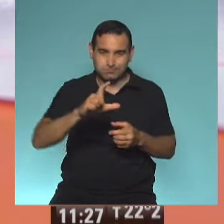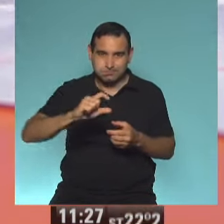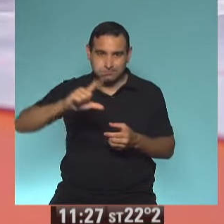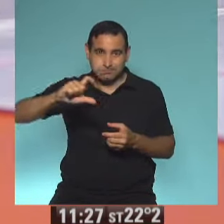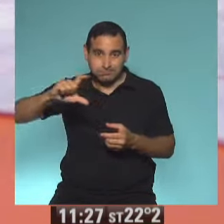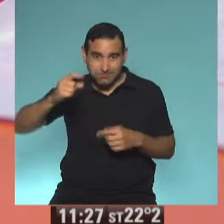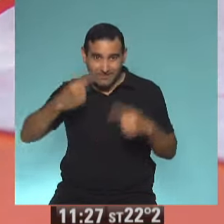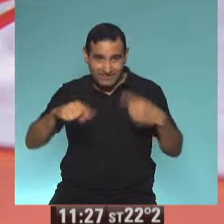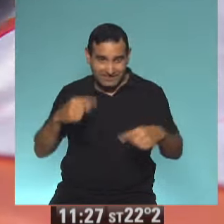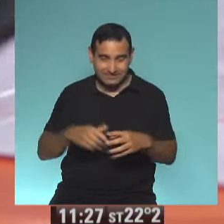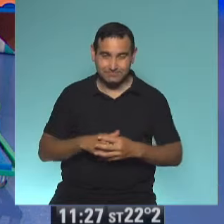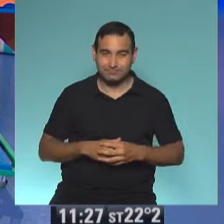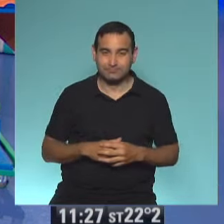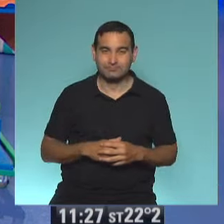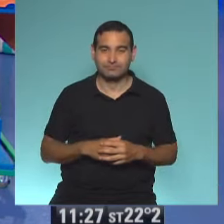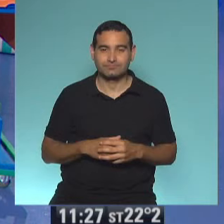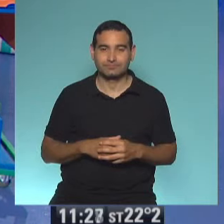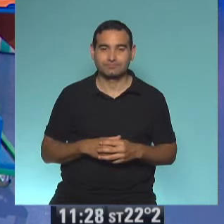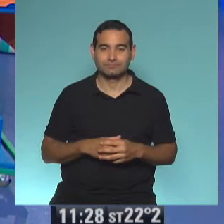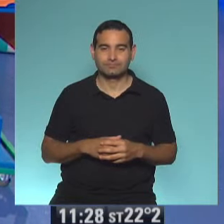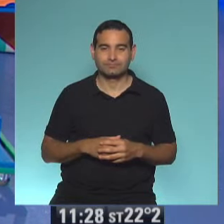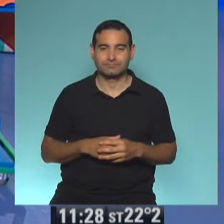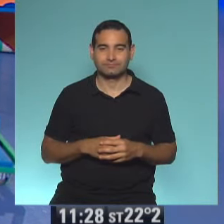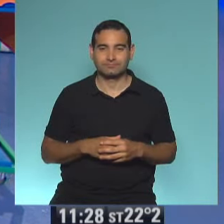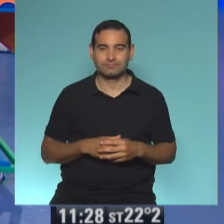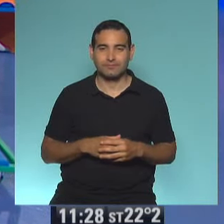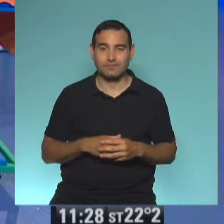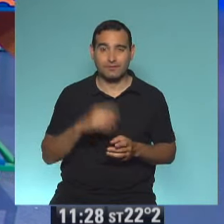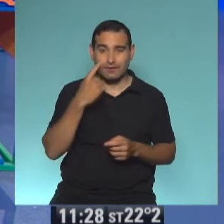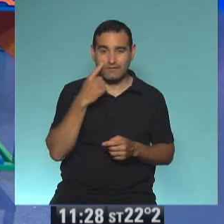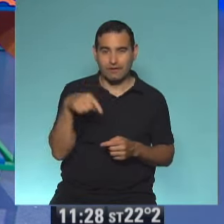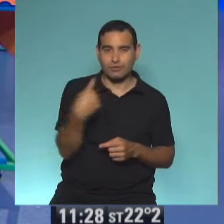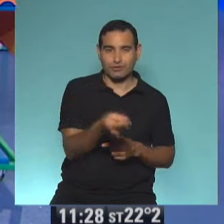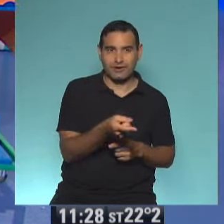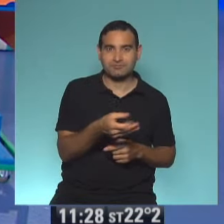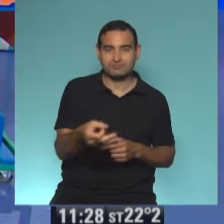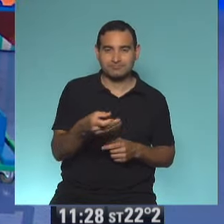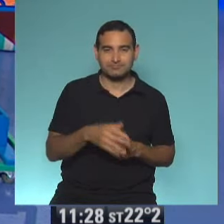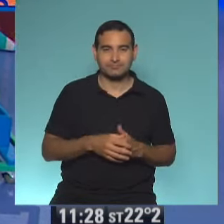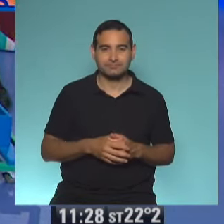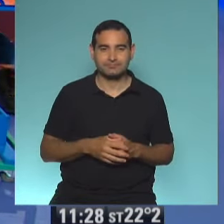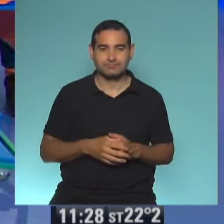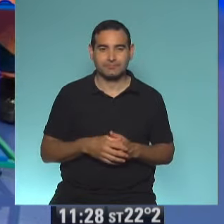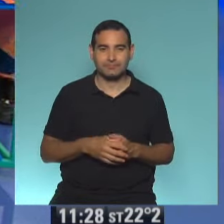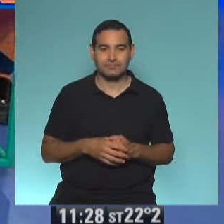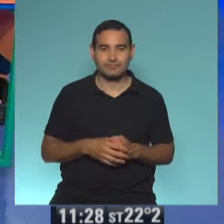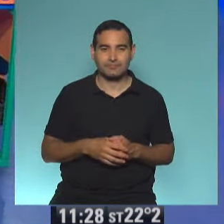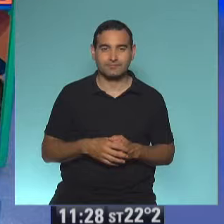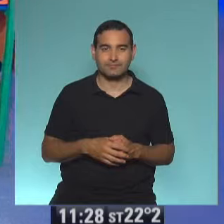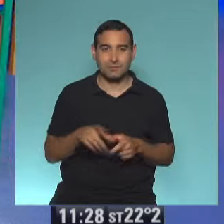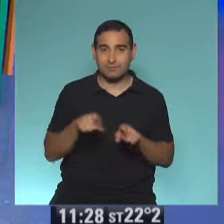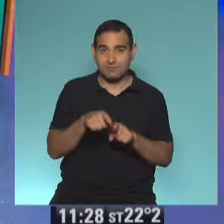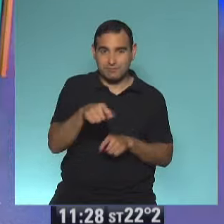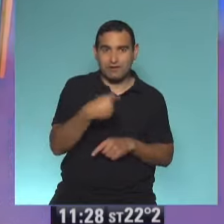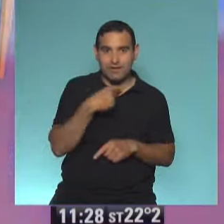y texturas. A ver si de acá también podemos a ver con esa lupa. Vamos con esta que se ve. A ver si lo podemos hacer el zoom, como tenemos en la imagen con